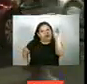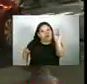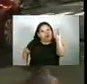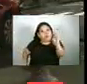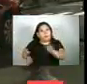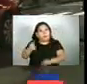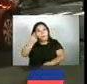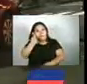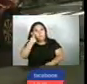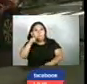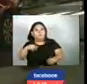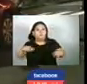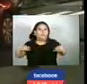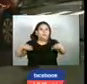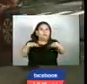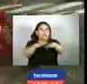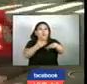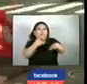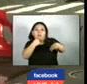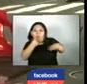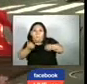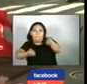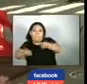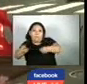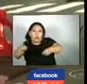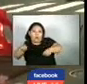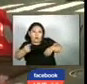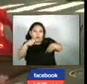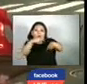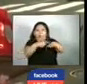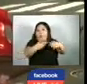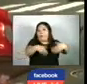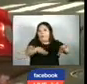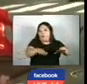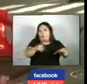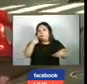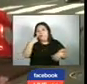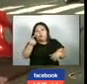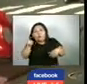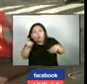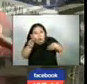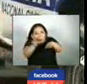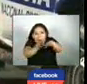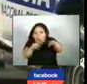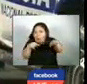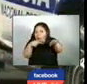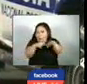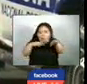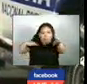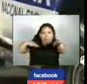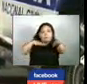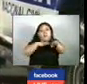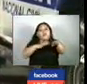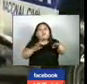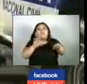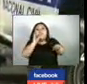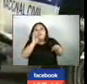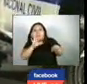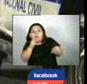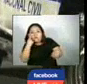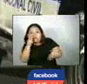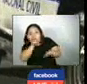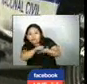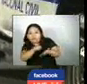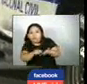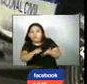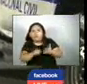un conductor impactó contra una patrulla de la policía, pero solo se reportaron daños materiales. Además, reportes